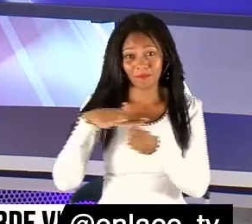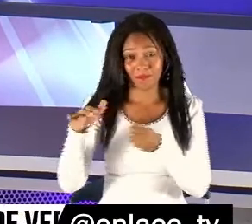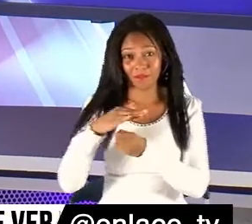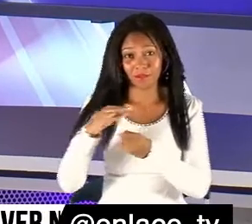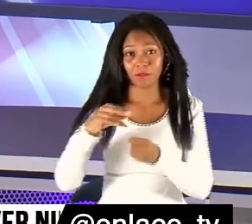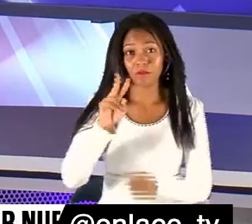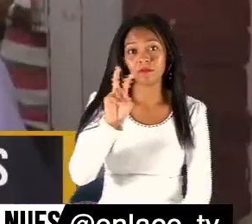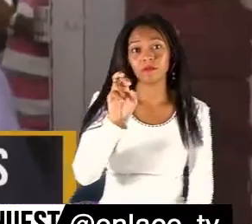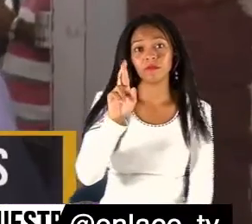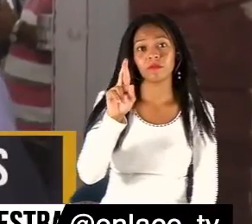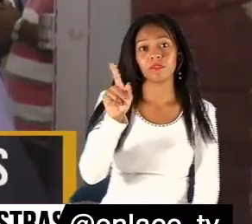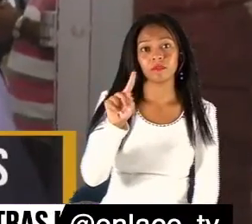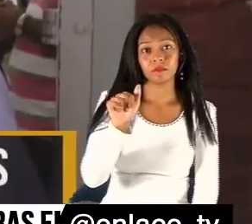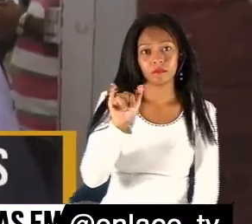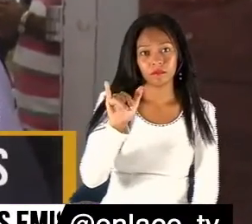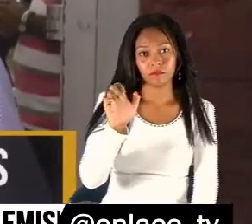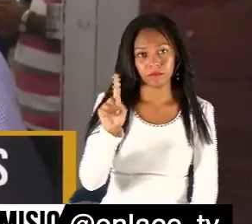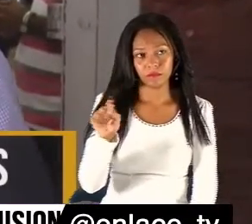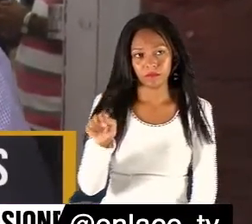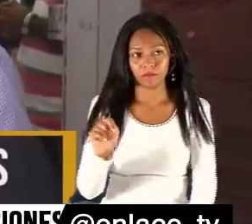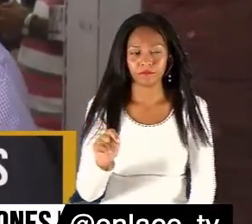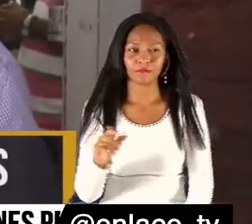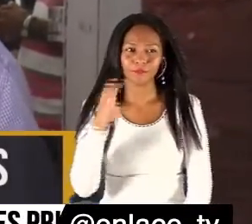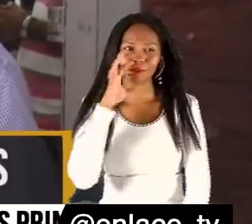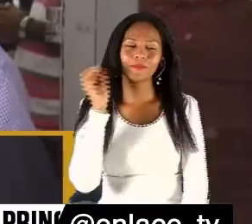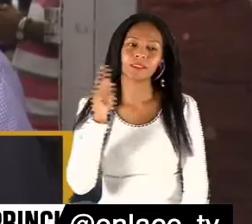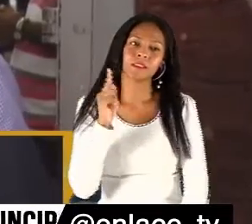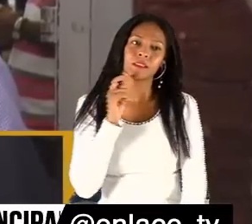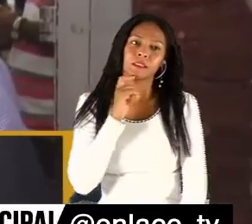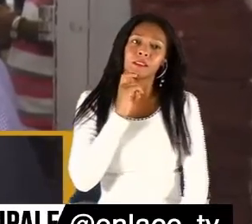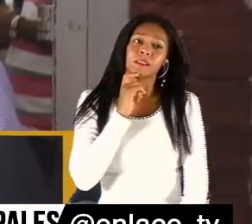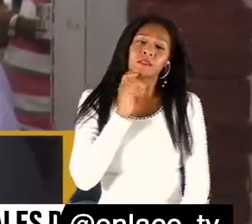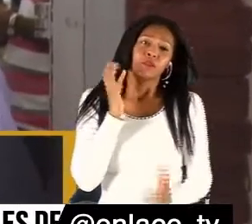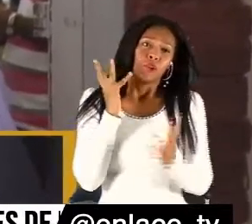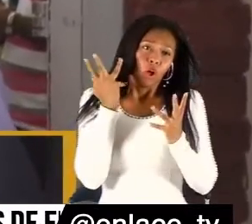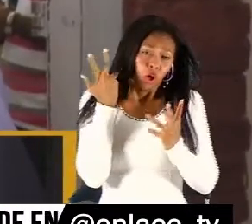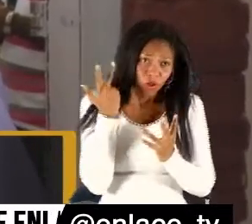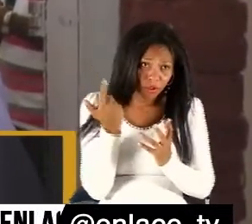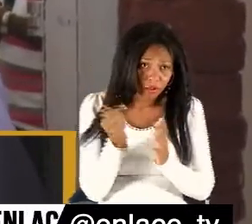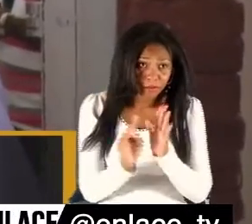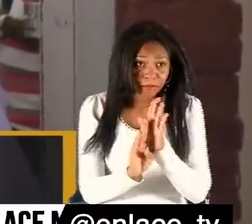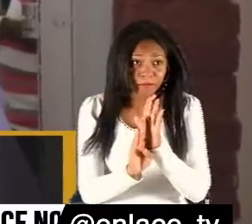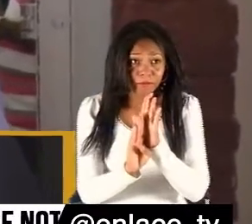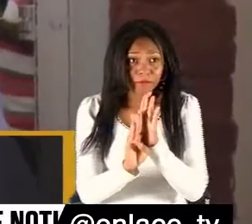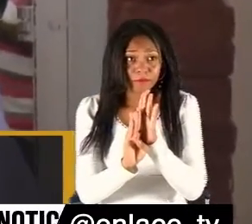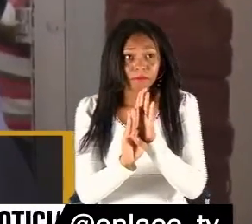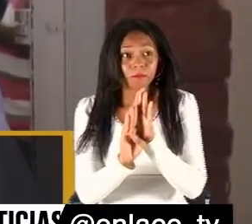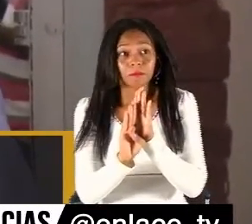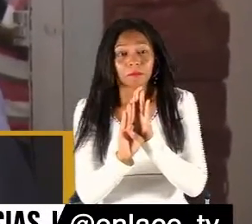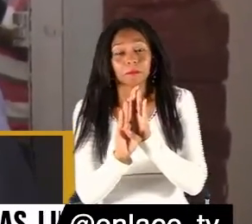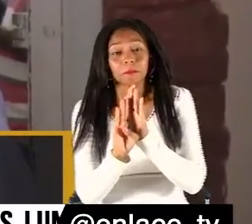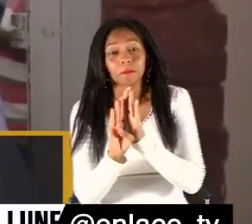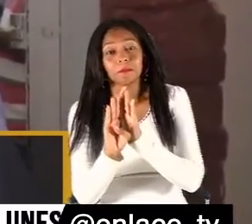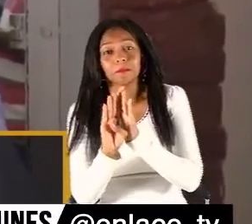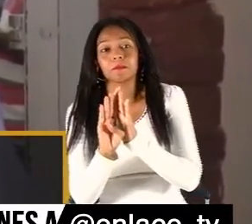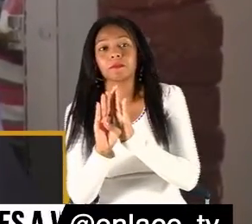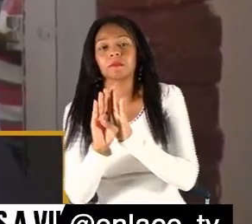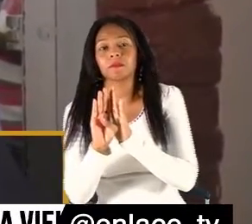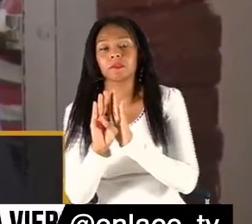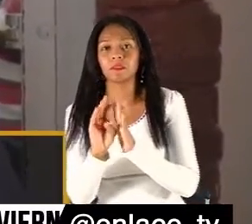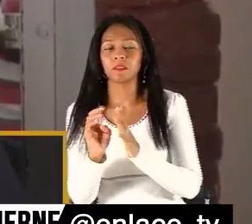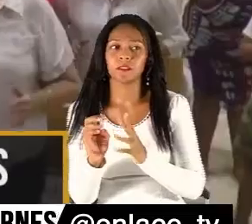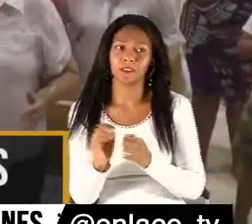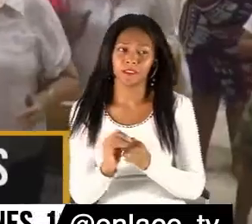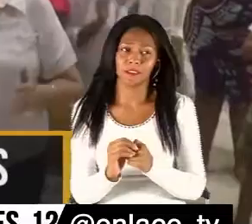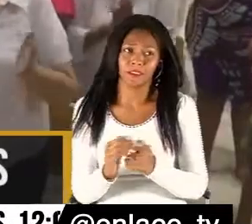Andrés. Carlos Andrés todos los días sigue avanzando, todos los días tiene signos positivos de que sigue